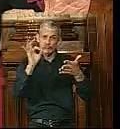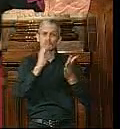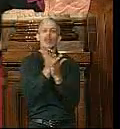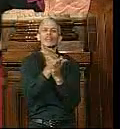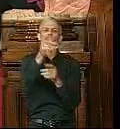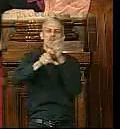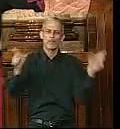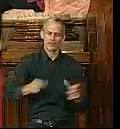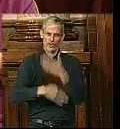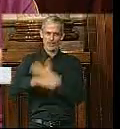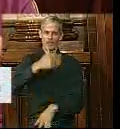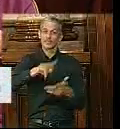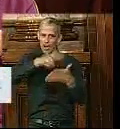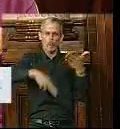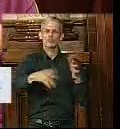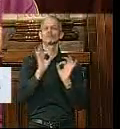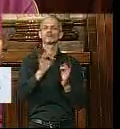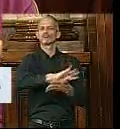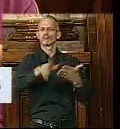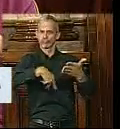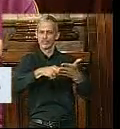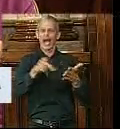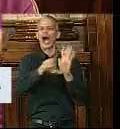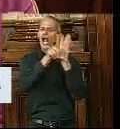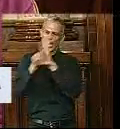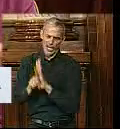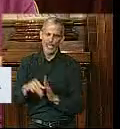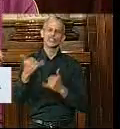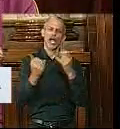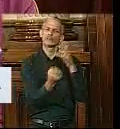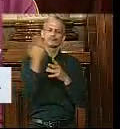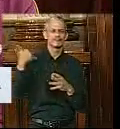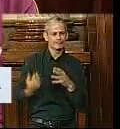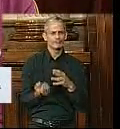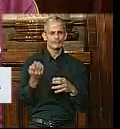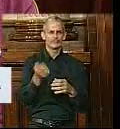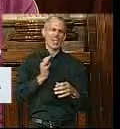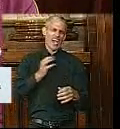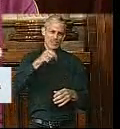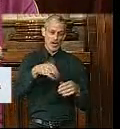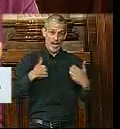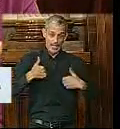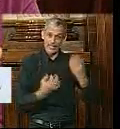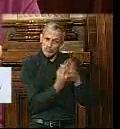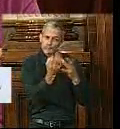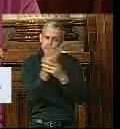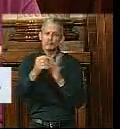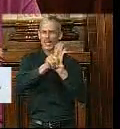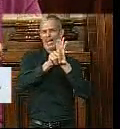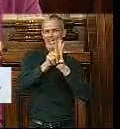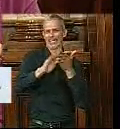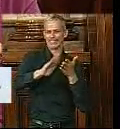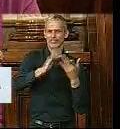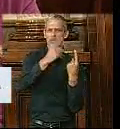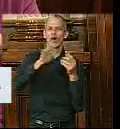Derechos de las Personas con Discapacidad y con muchas leyes que se han creado estos últimos años en nuestro país también, esta mirada